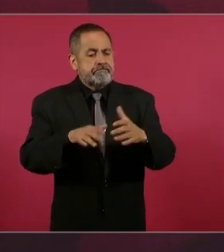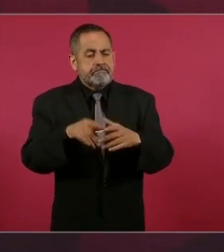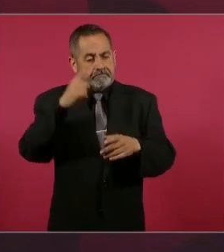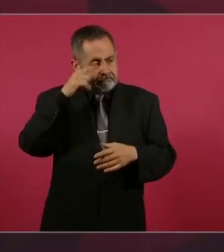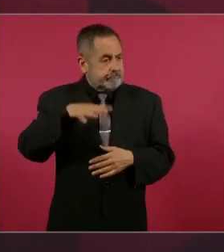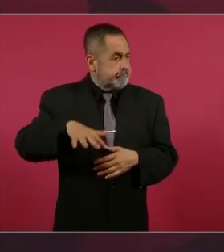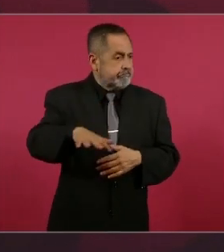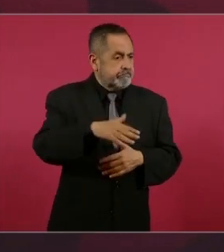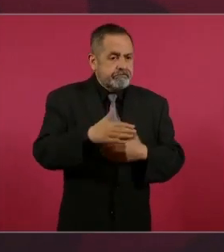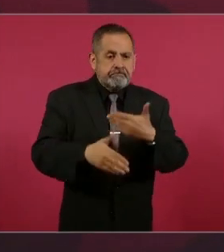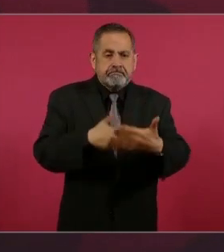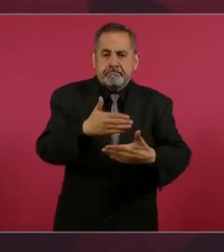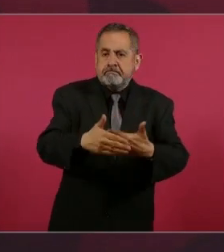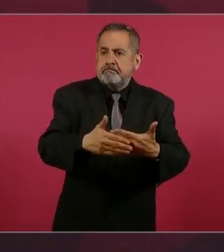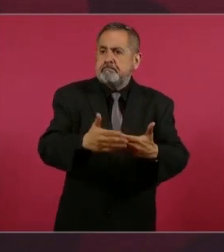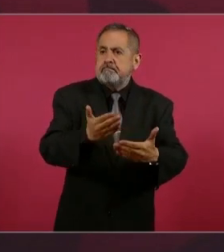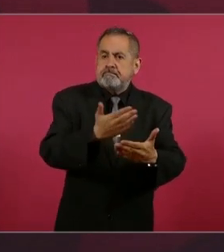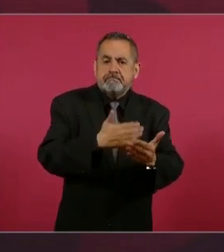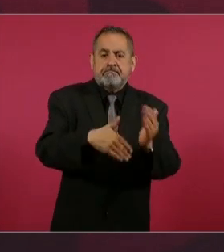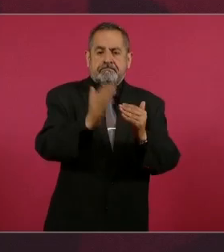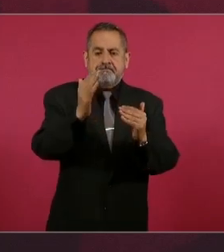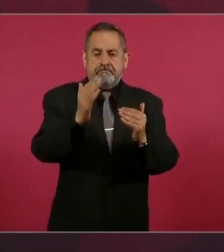social,